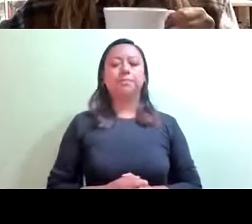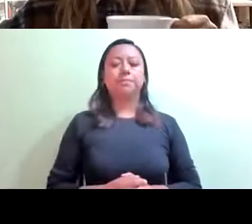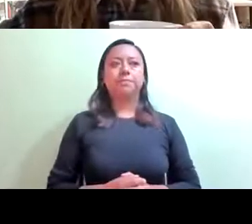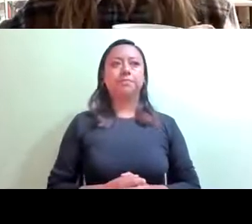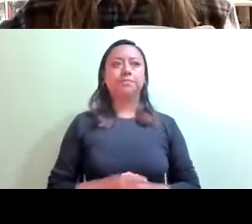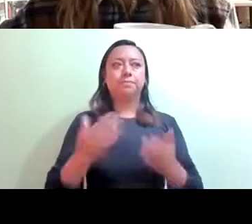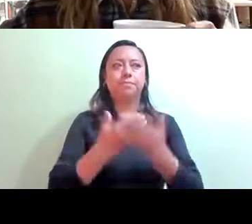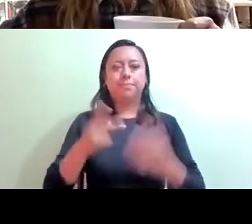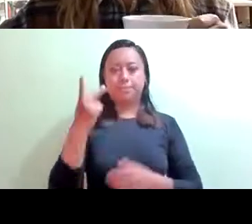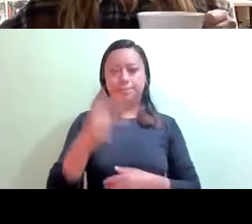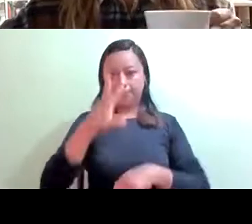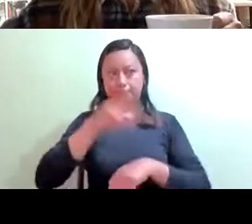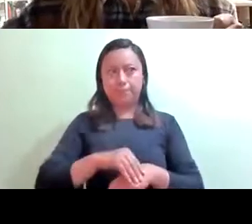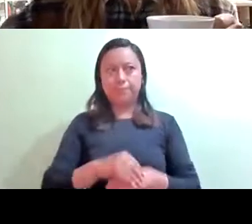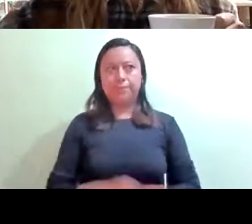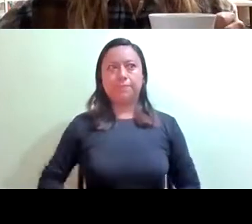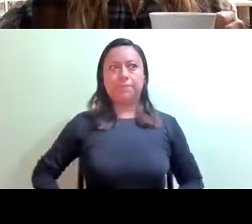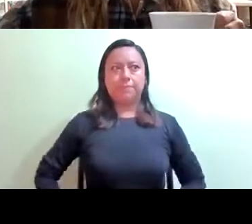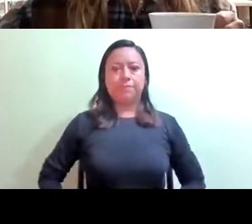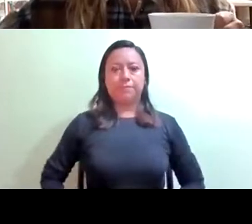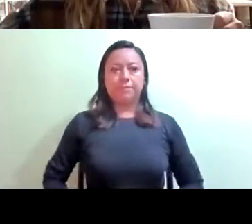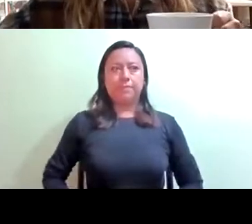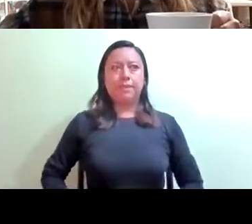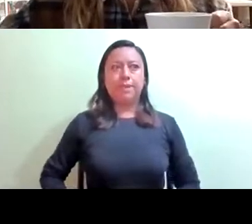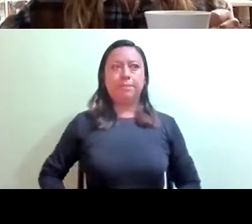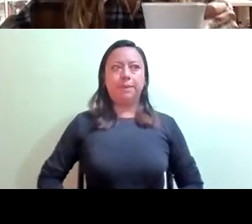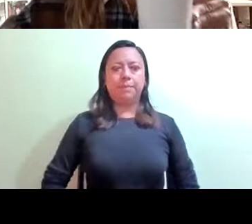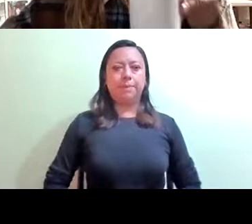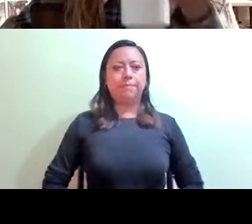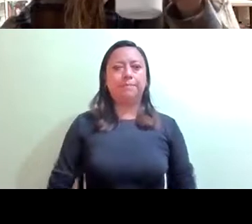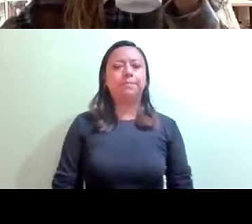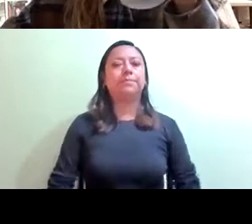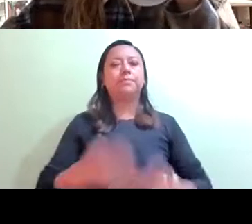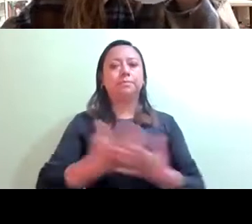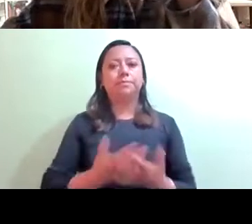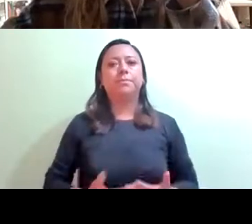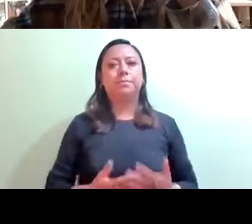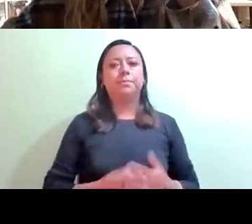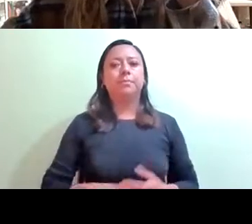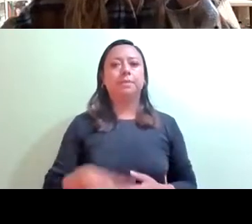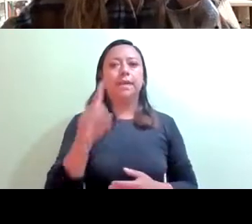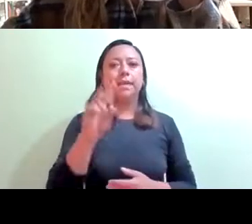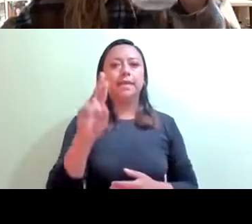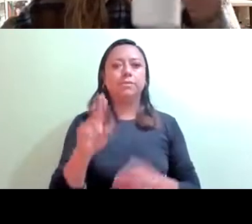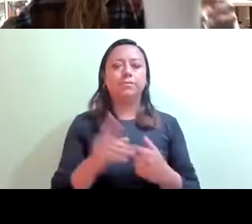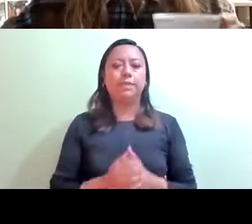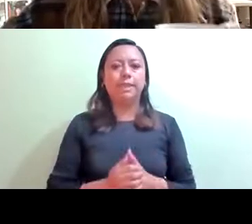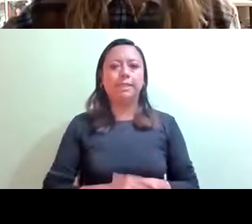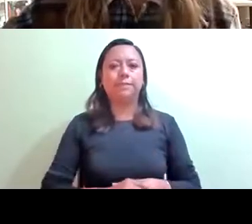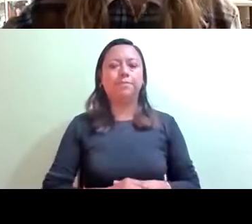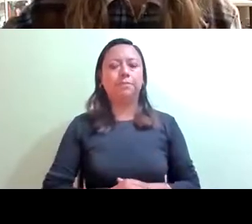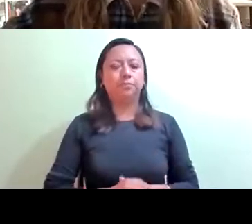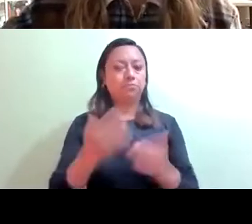saludo con mucho afecto al doctor José Alfonso Bouzas Ortiz. Desde luego,